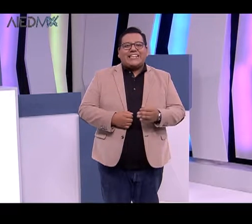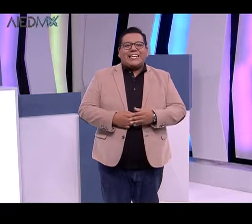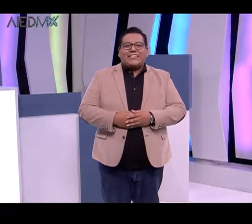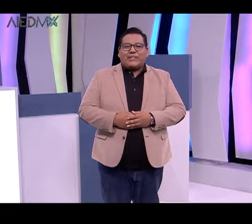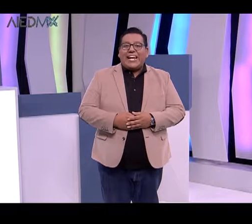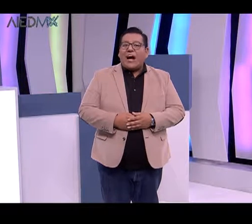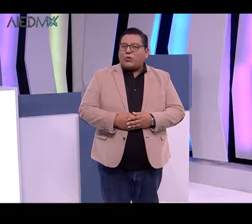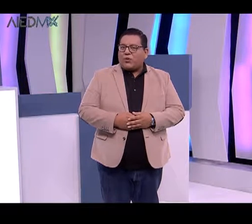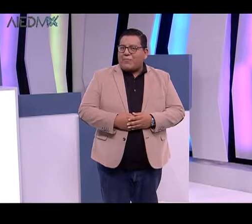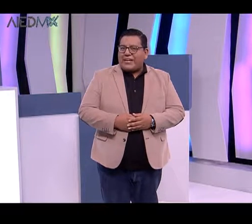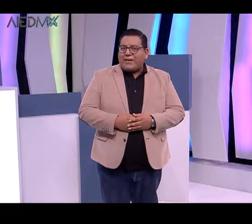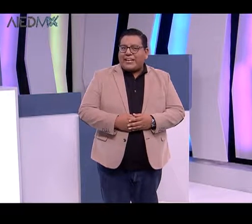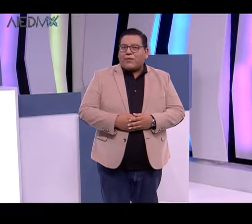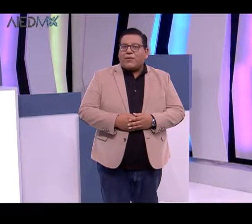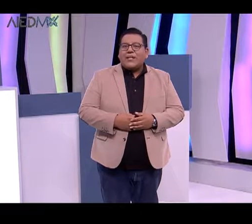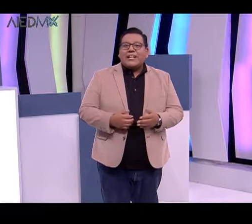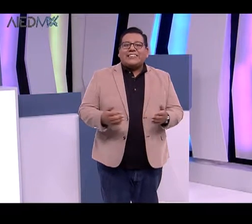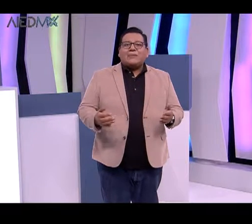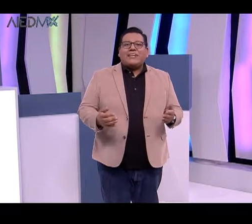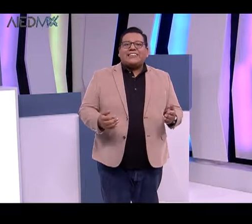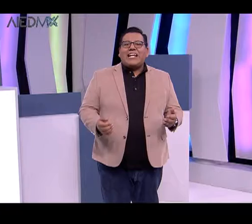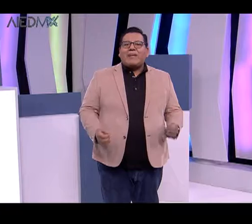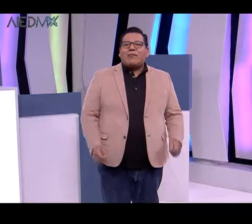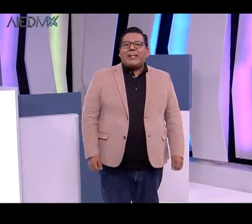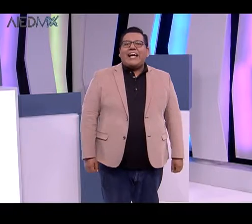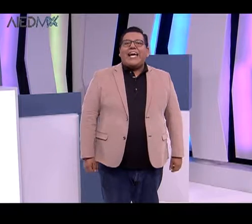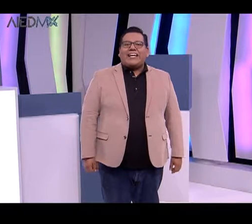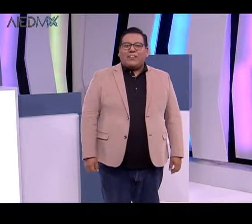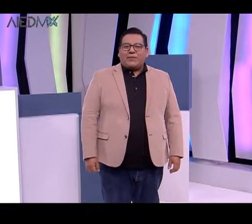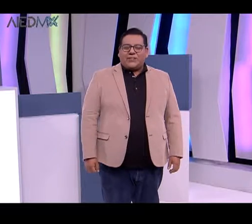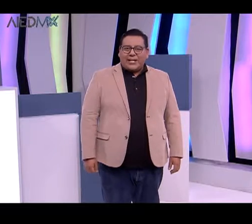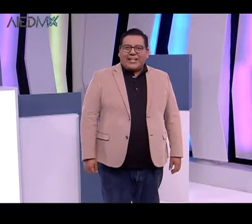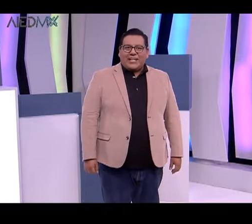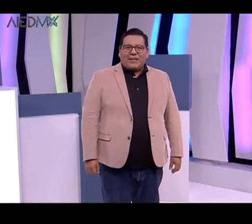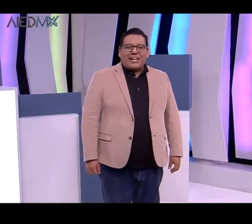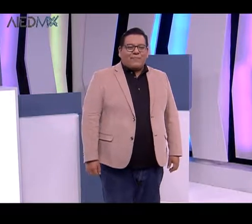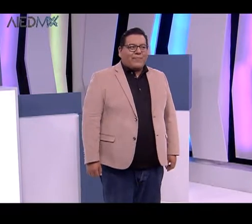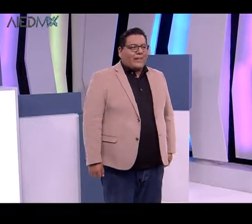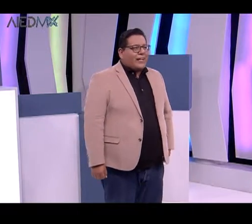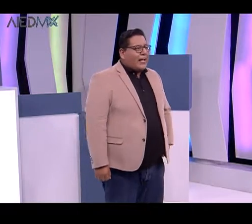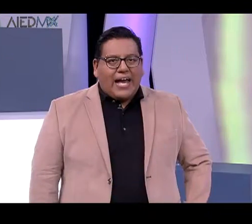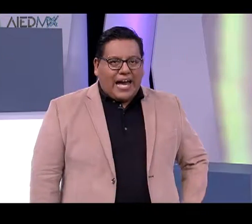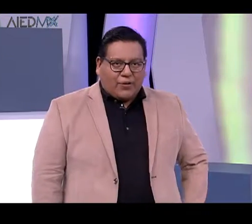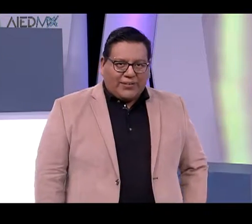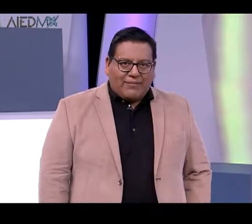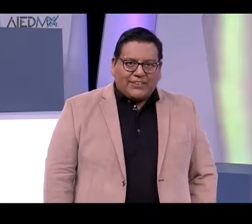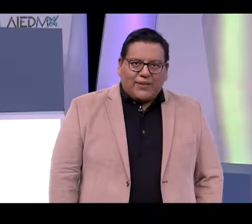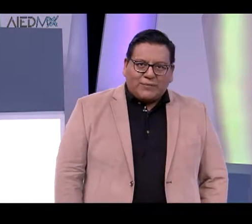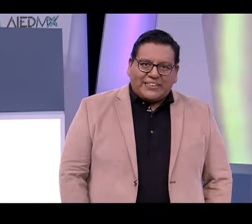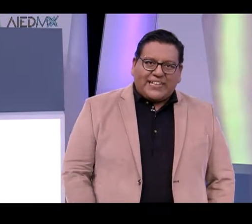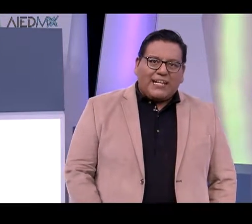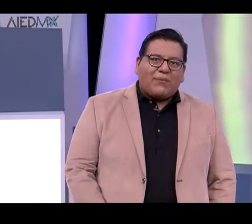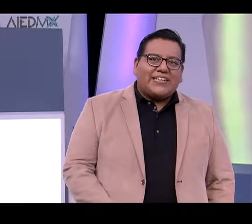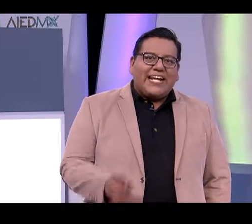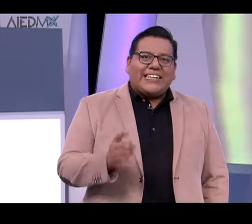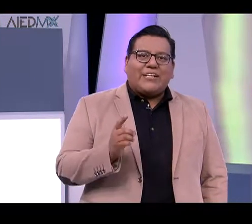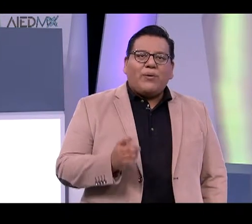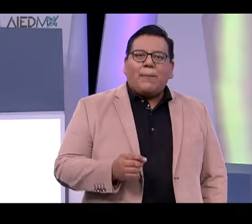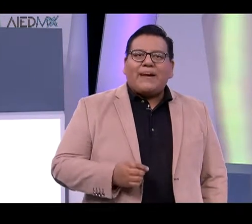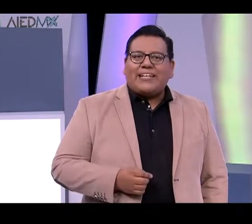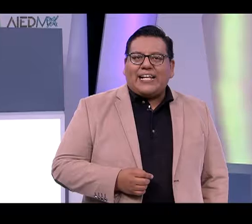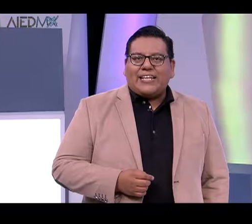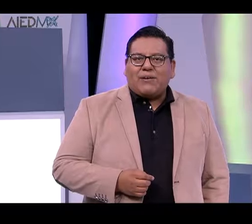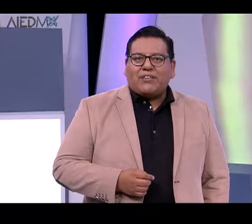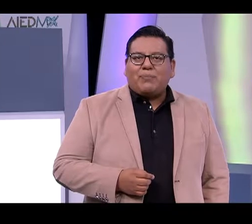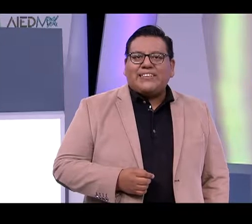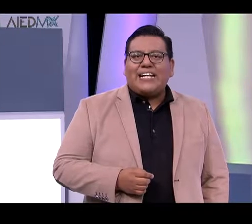la Universidad Nacional Autónoma de México, que siempre está a la vanguardia en innovación académica. A continuación les presentamos la